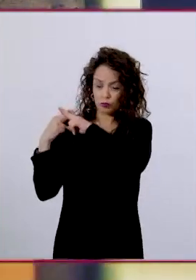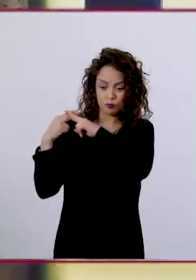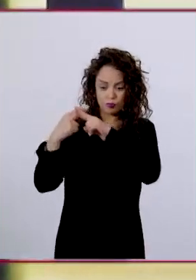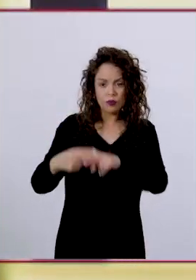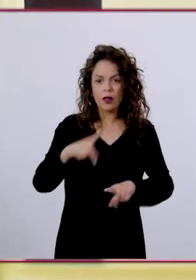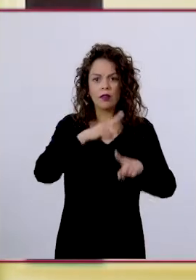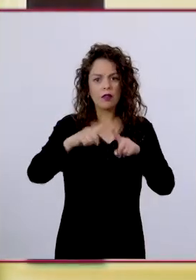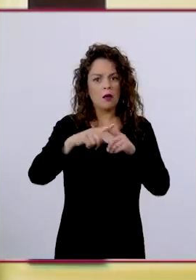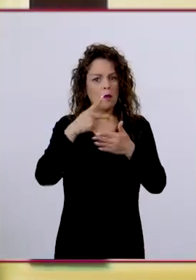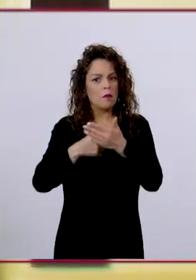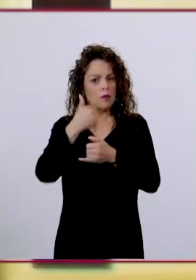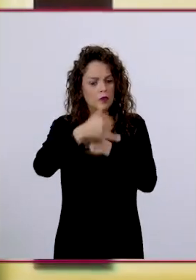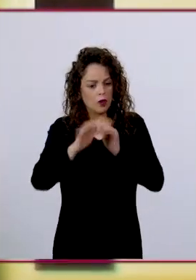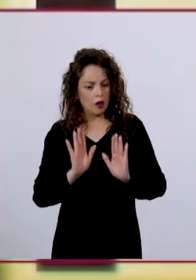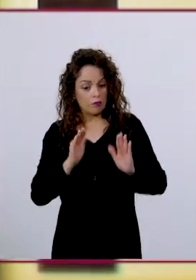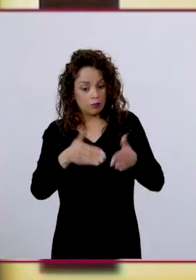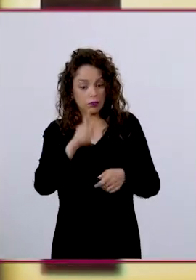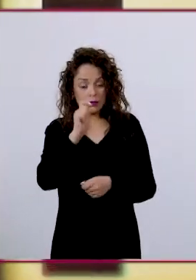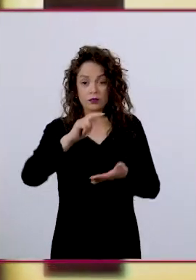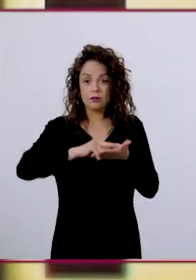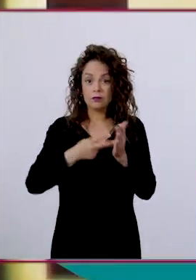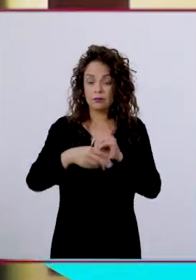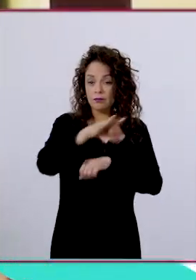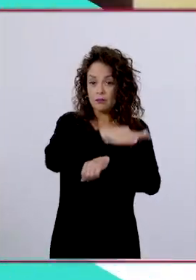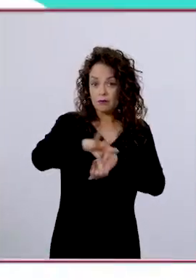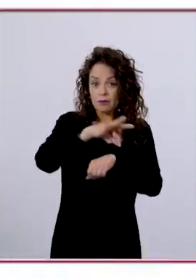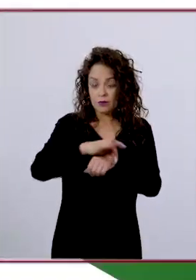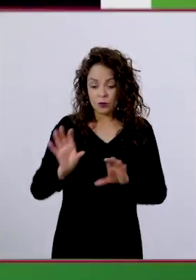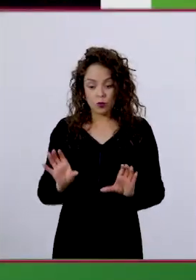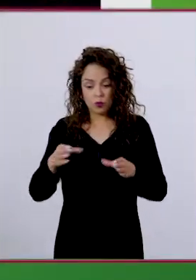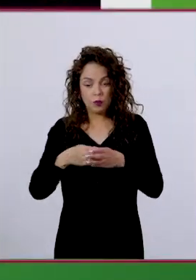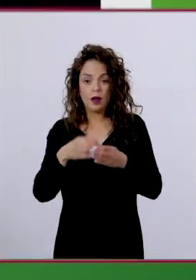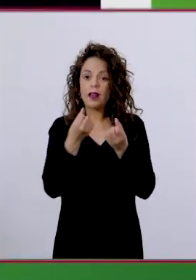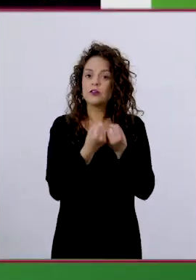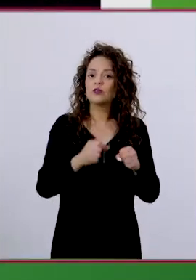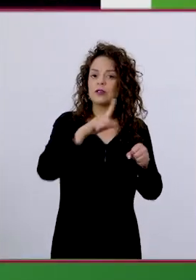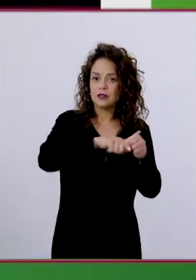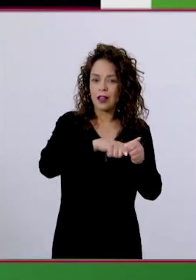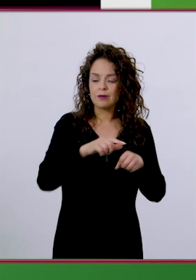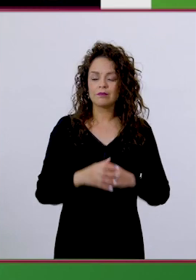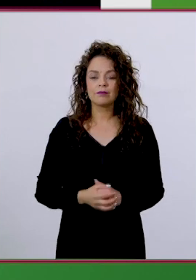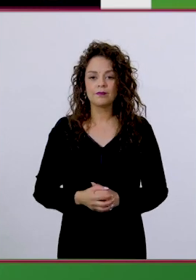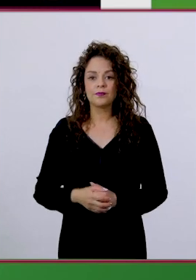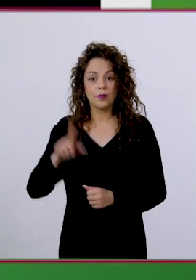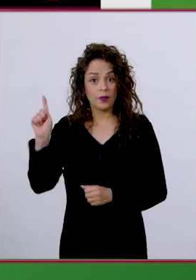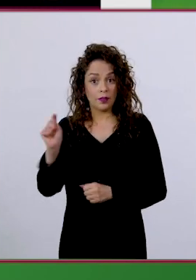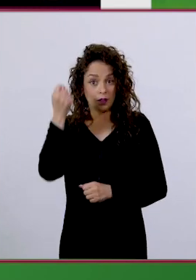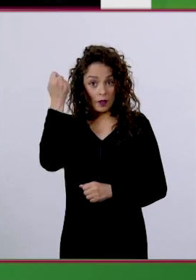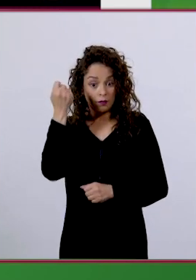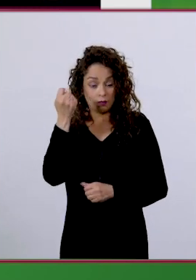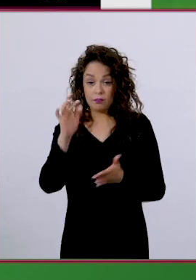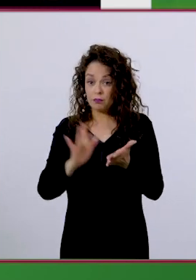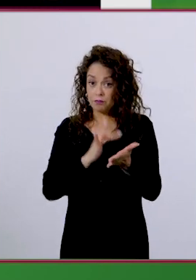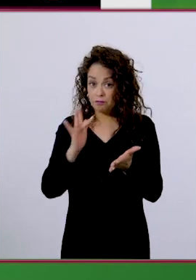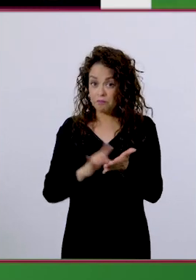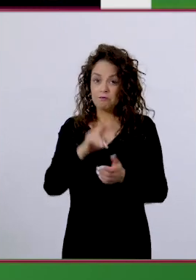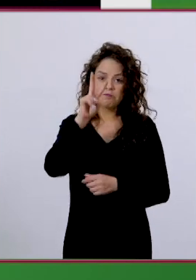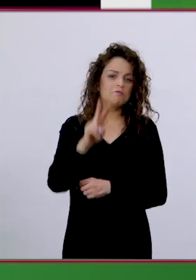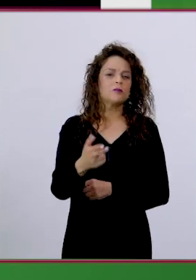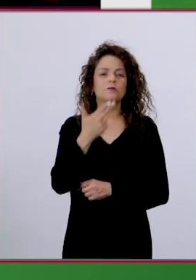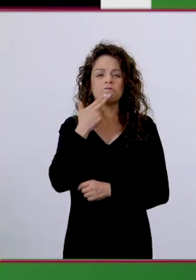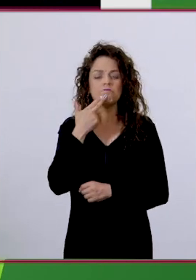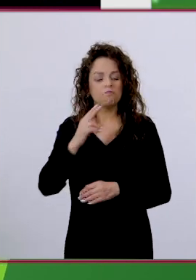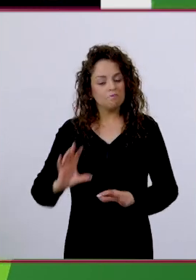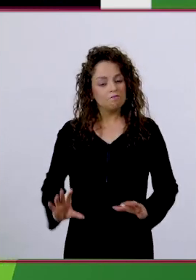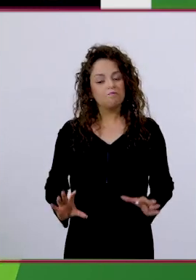con énfasis en la arquitectura comunitaria y social. Las tecnologías digitales al final han servido como un